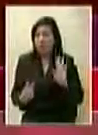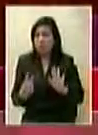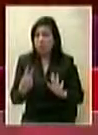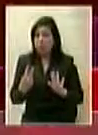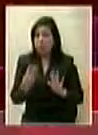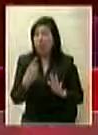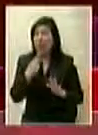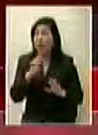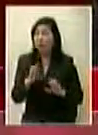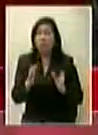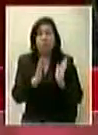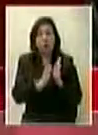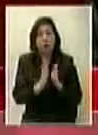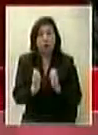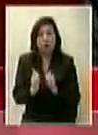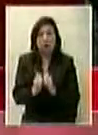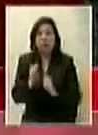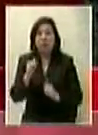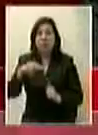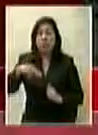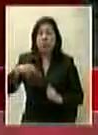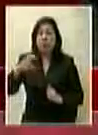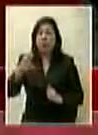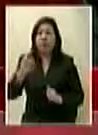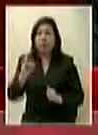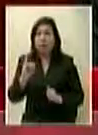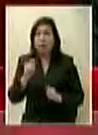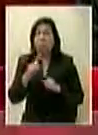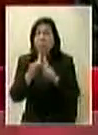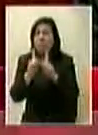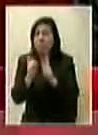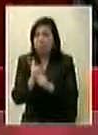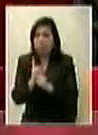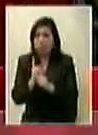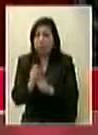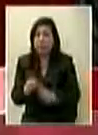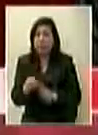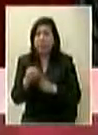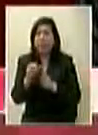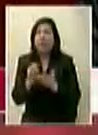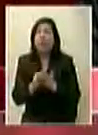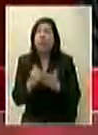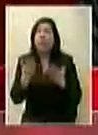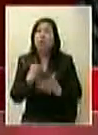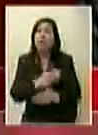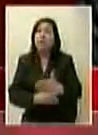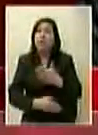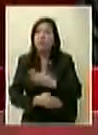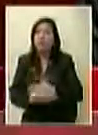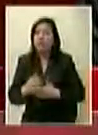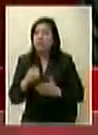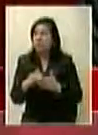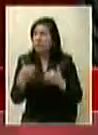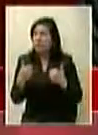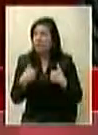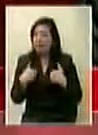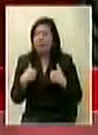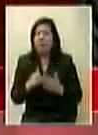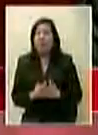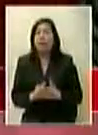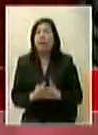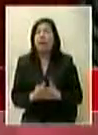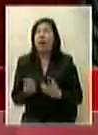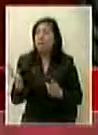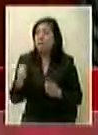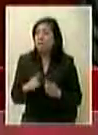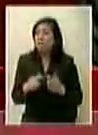se realizará en coordinación con el INEI la primera encuesta nacional especializada sobre discapacidad en el Perú. A la